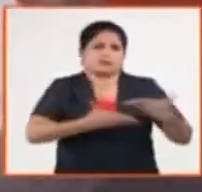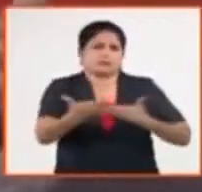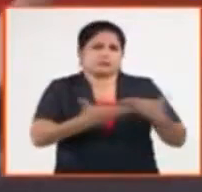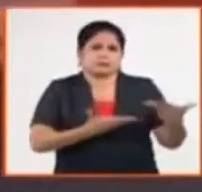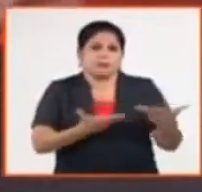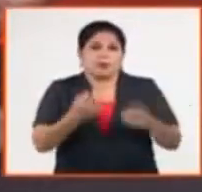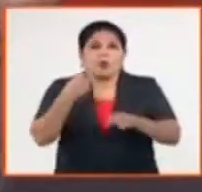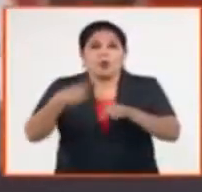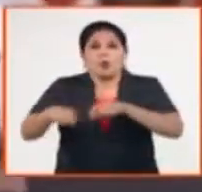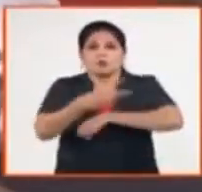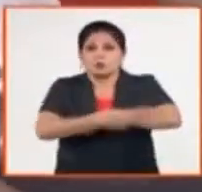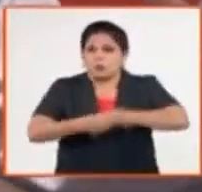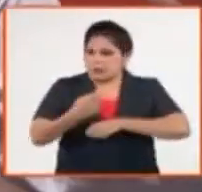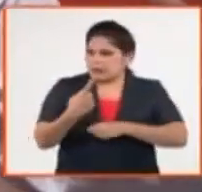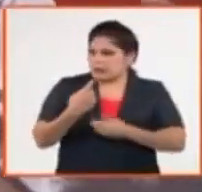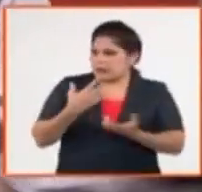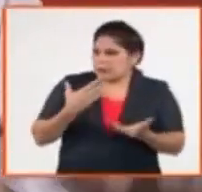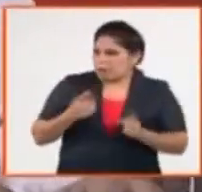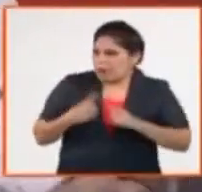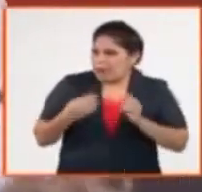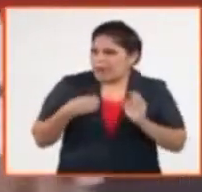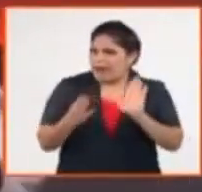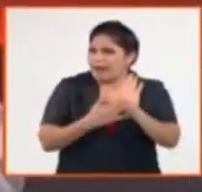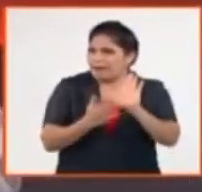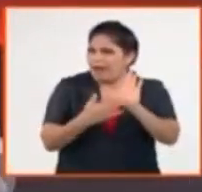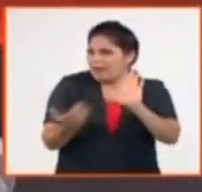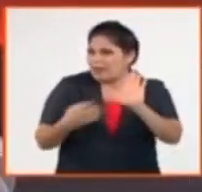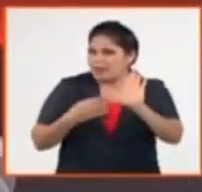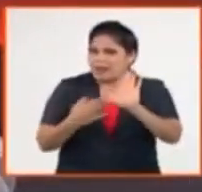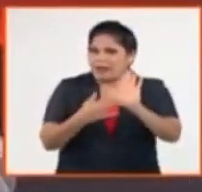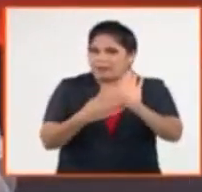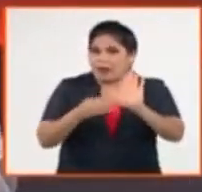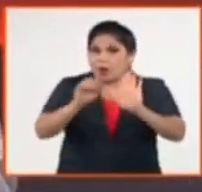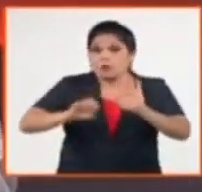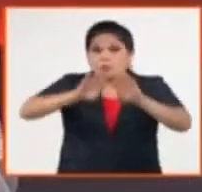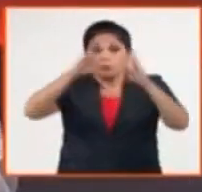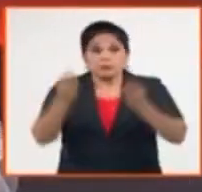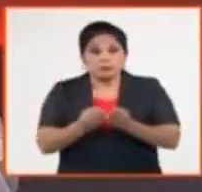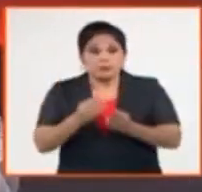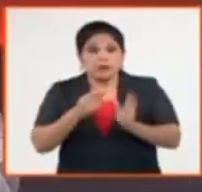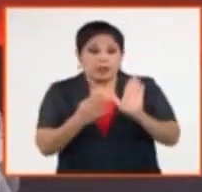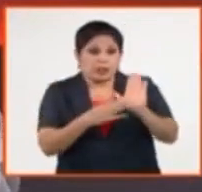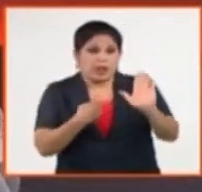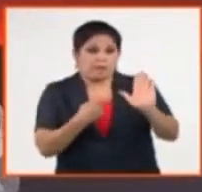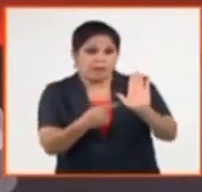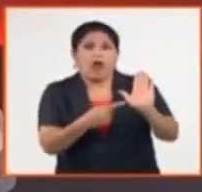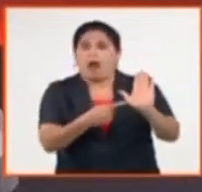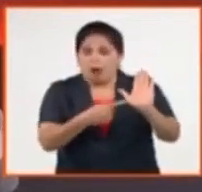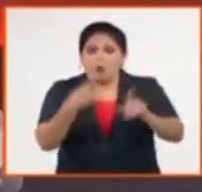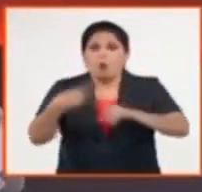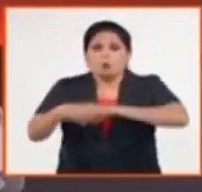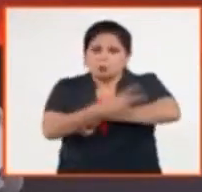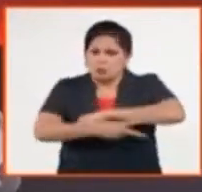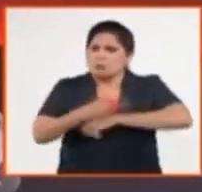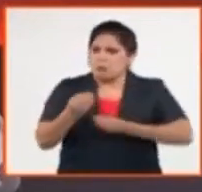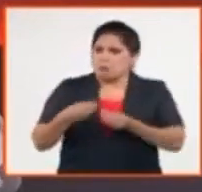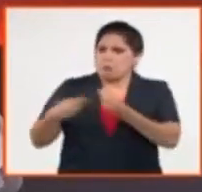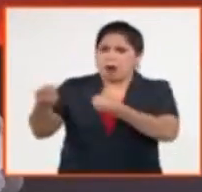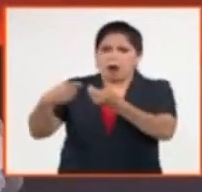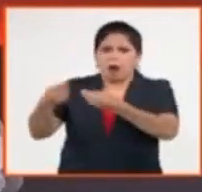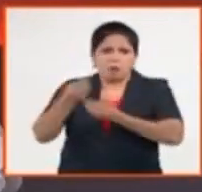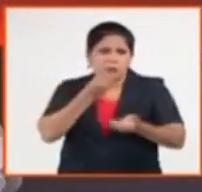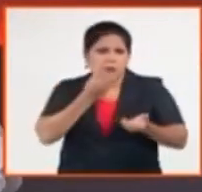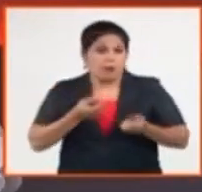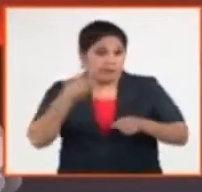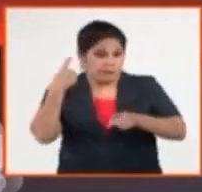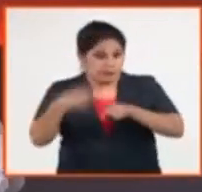en otros países, porque tendría ese aval de la Organización Mundial de la Salud. Ahora, fíjate, hay un tema